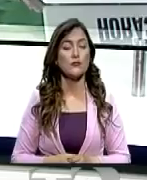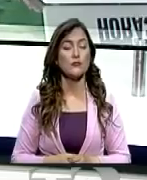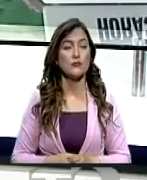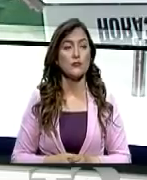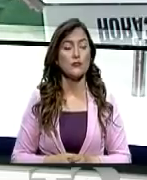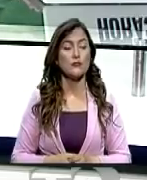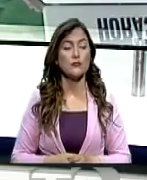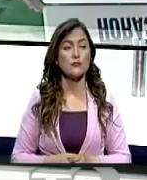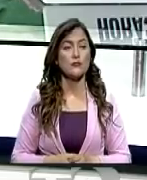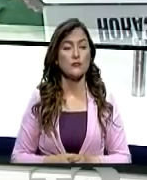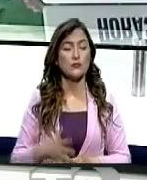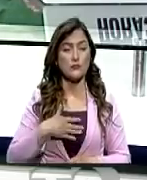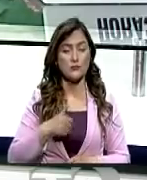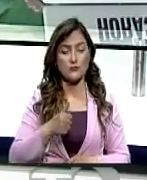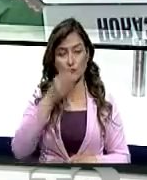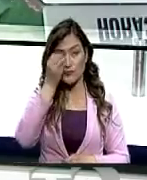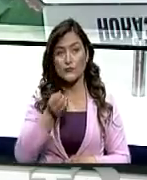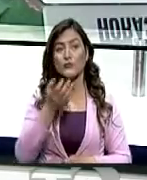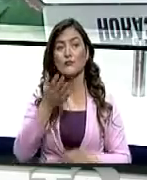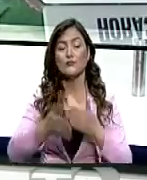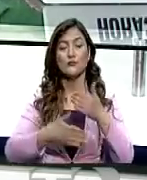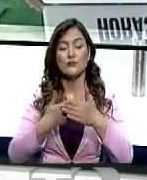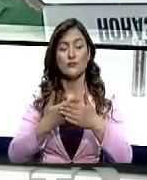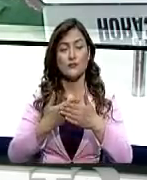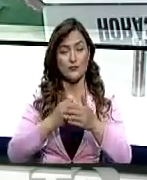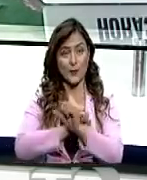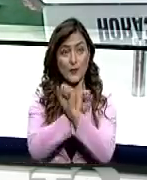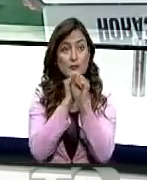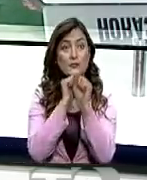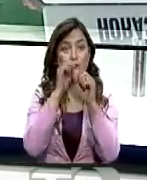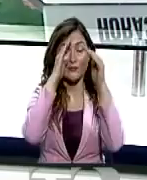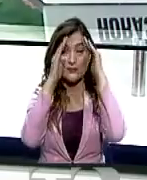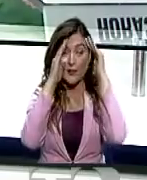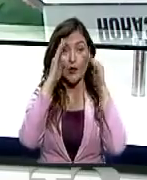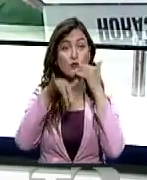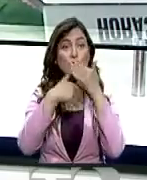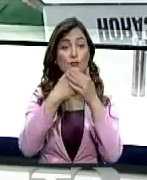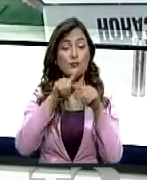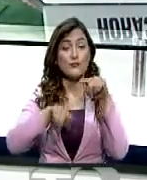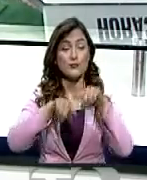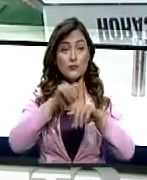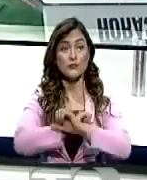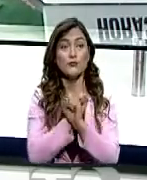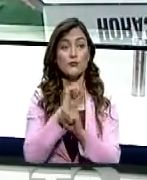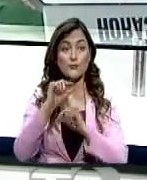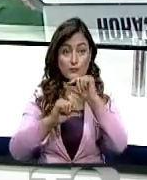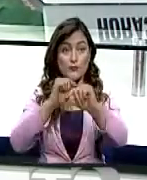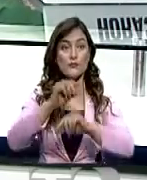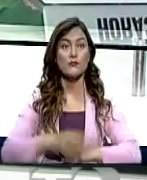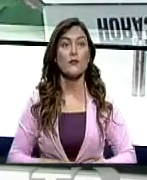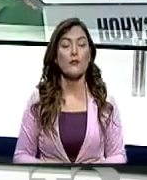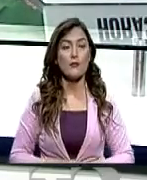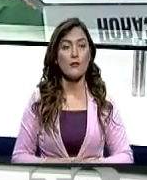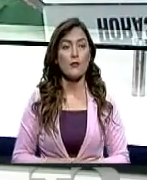las mañanas. Helen, un saludo para ti también, para nuestros amigos que están en casa levantándose de a poquito, como